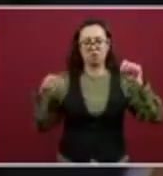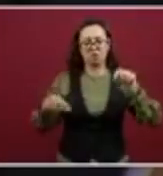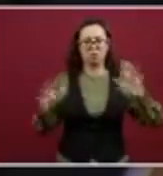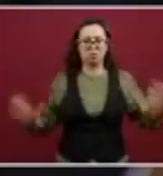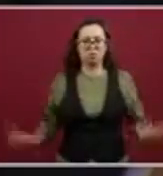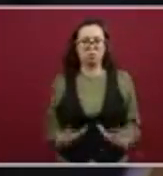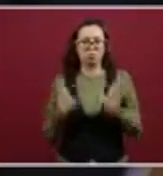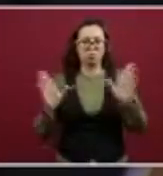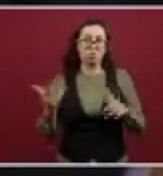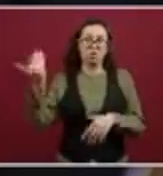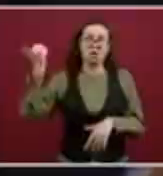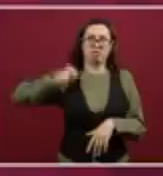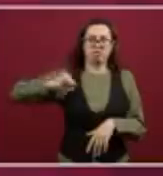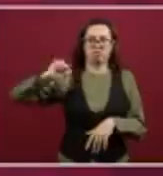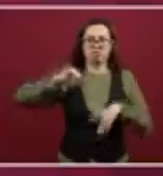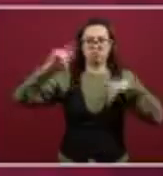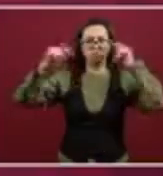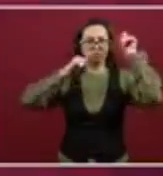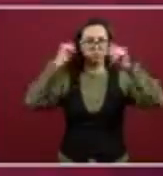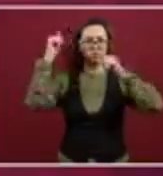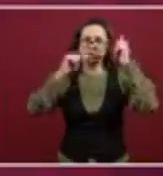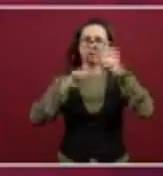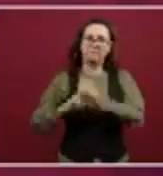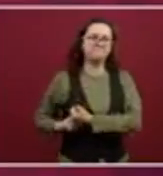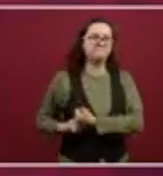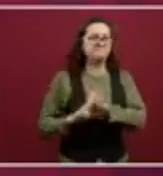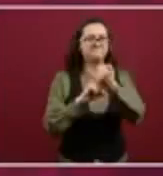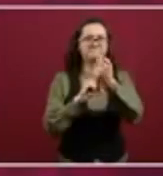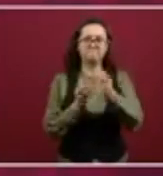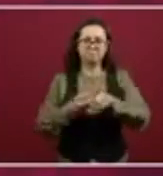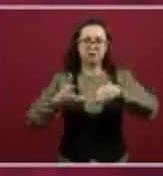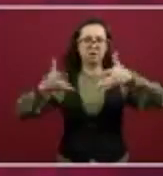llamados años de oro? Estamos atendiendo